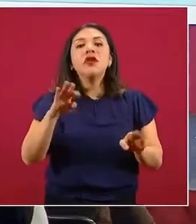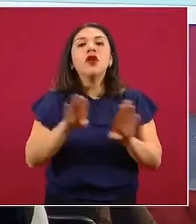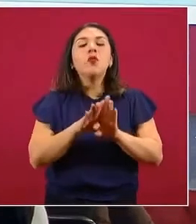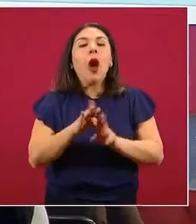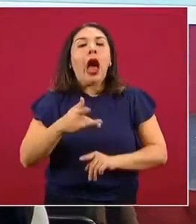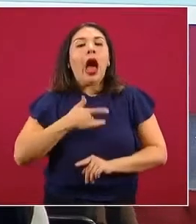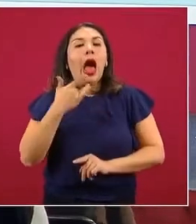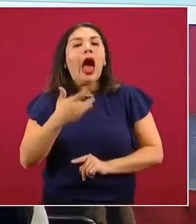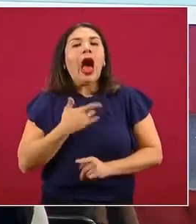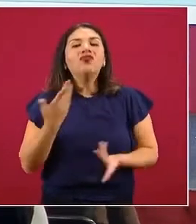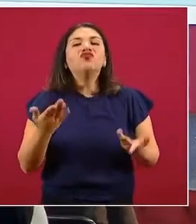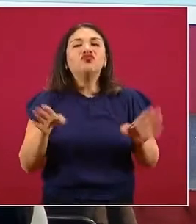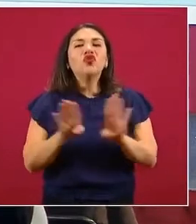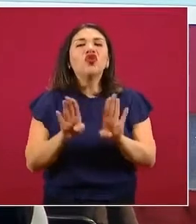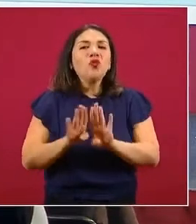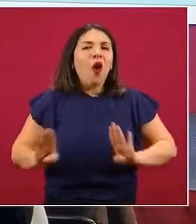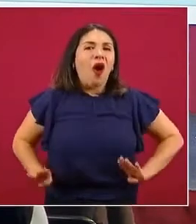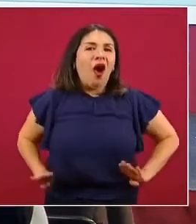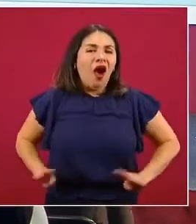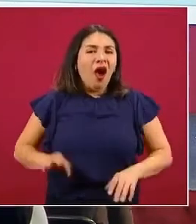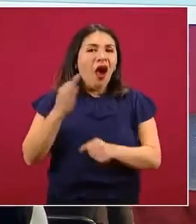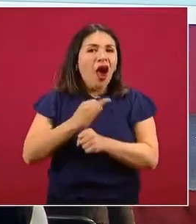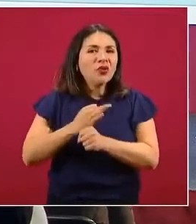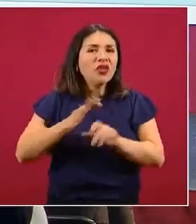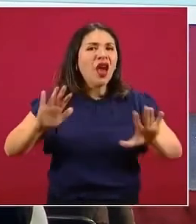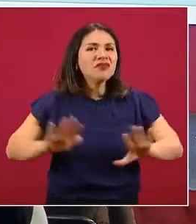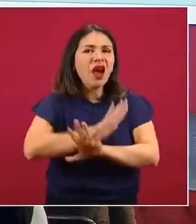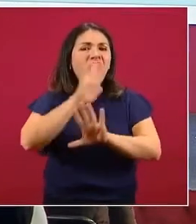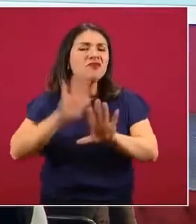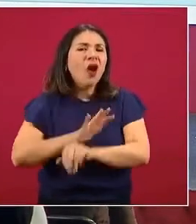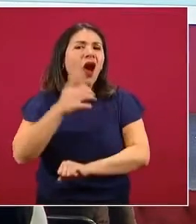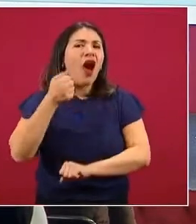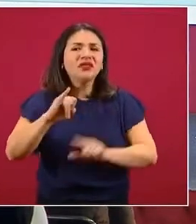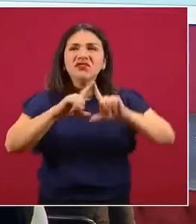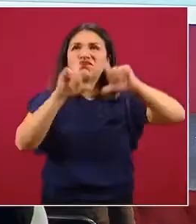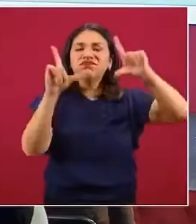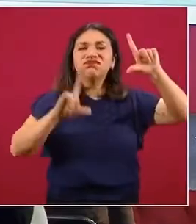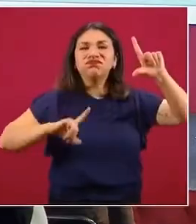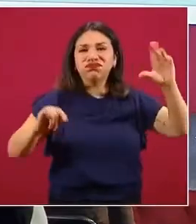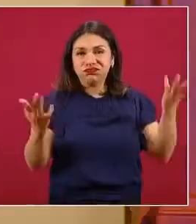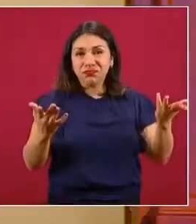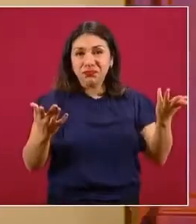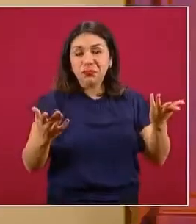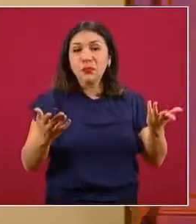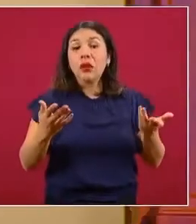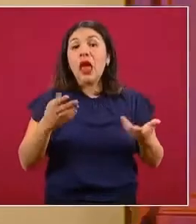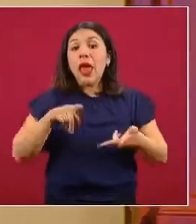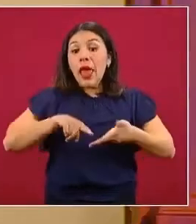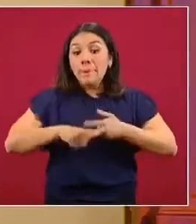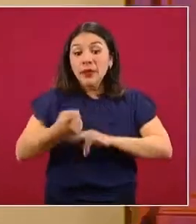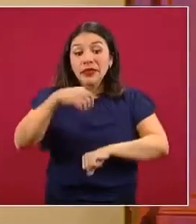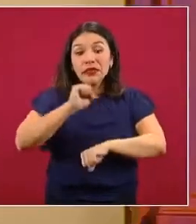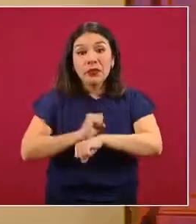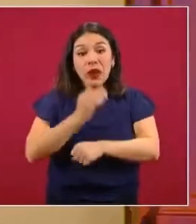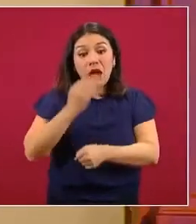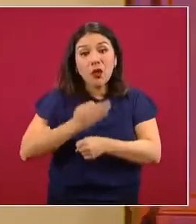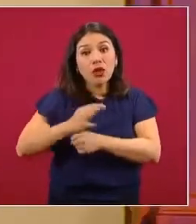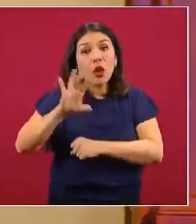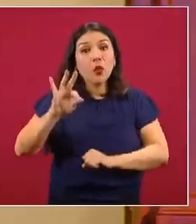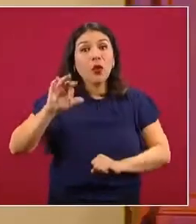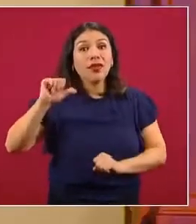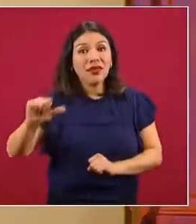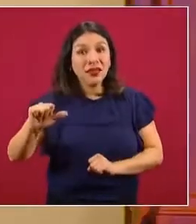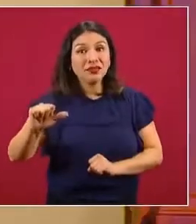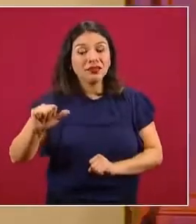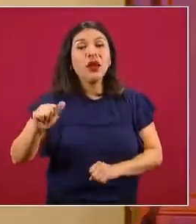manera al comportamiento que está teniendo esta curva a nivel nacional. Estamos abriendo la semana 46